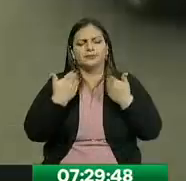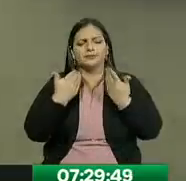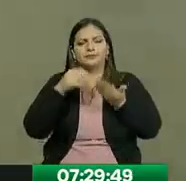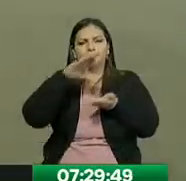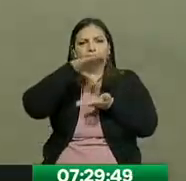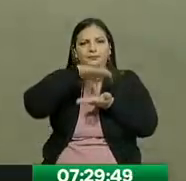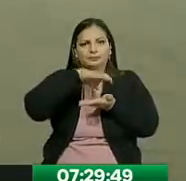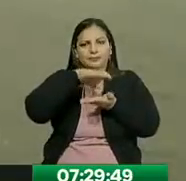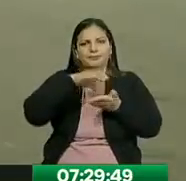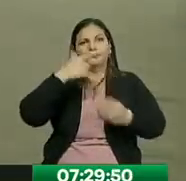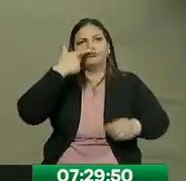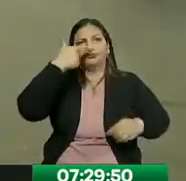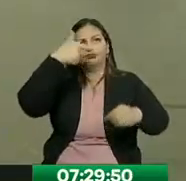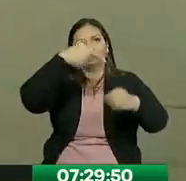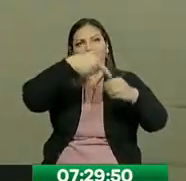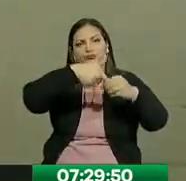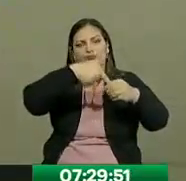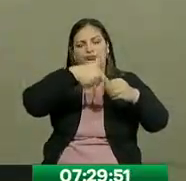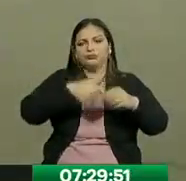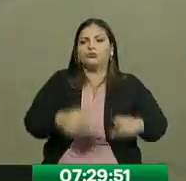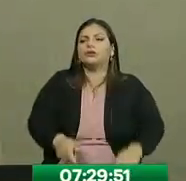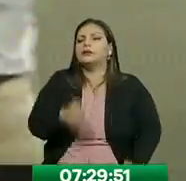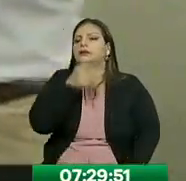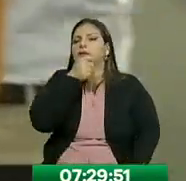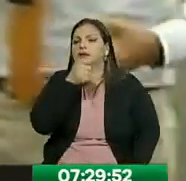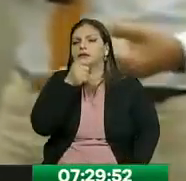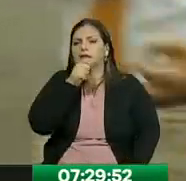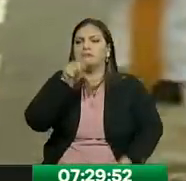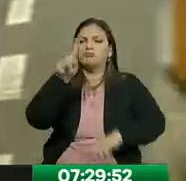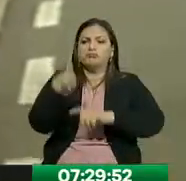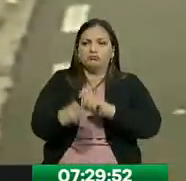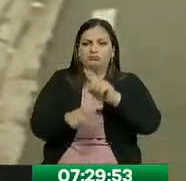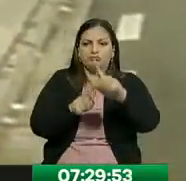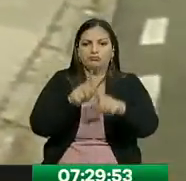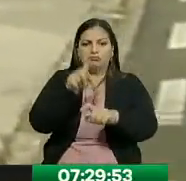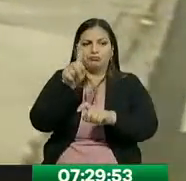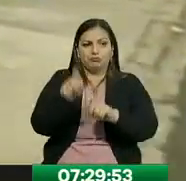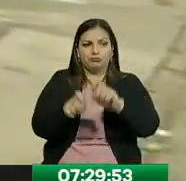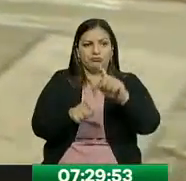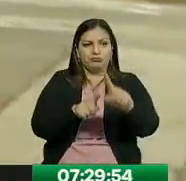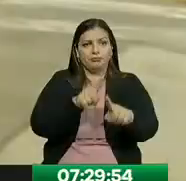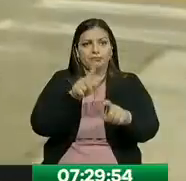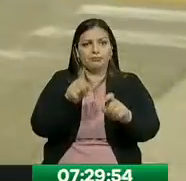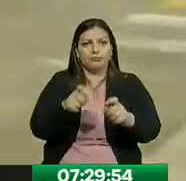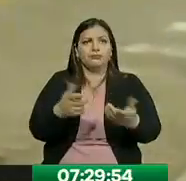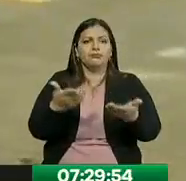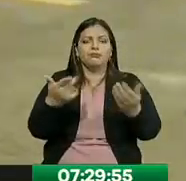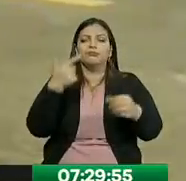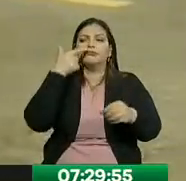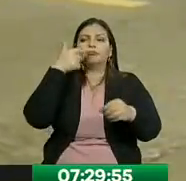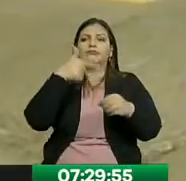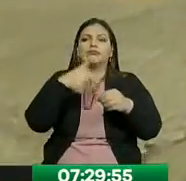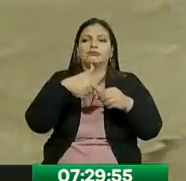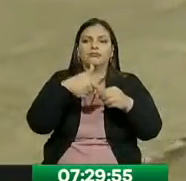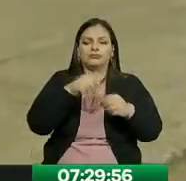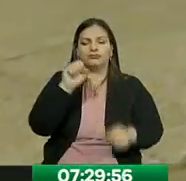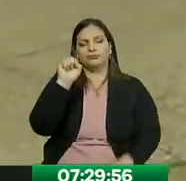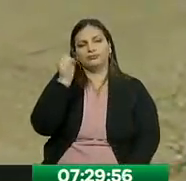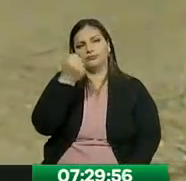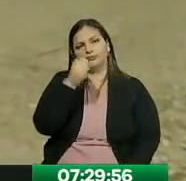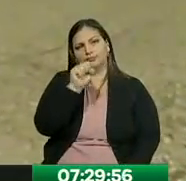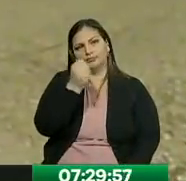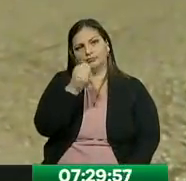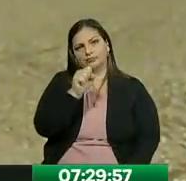vienen hasta este establecimiento para tanquear sus vehículos, probablemente con gasolina súper.